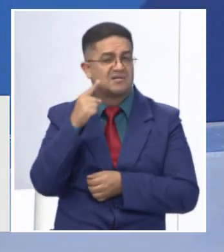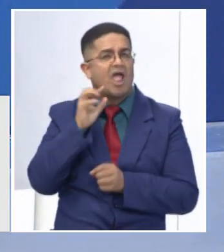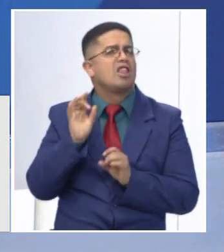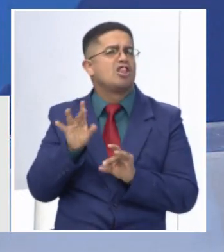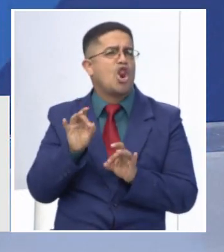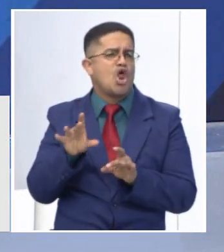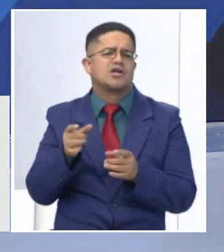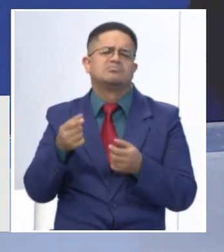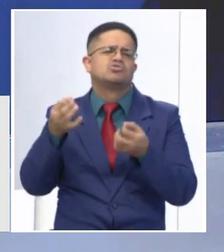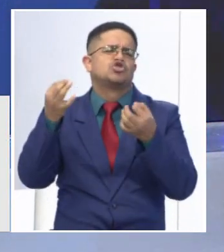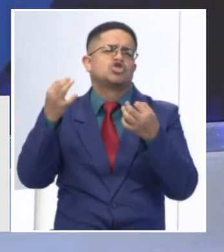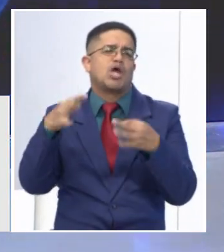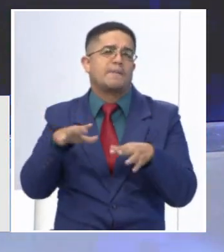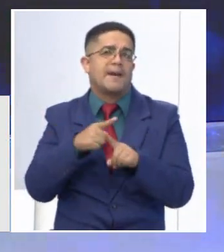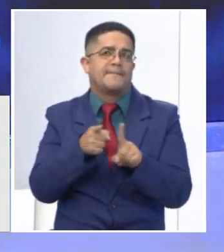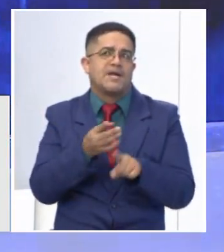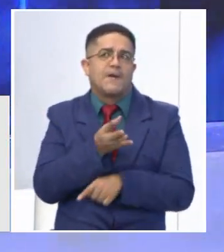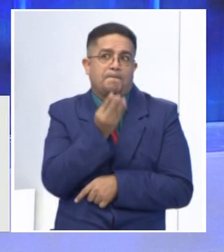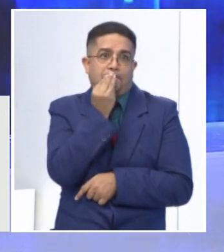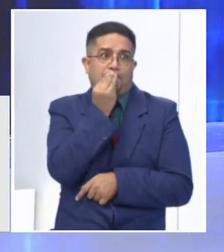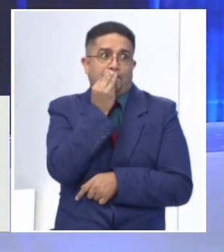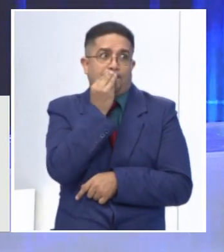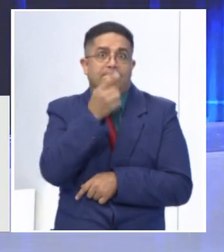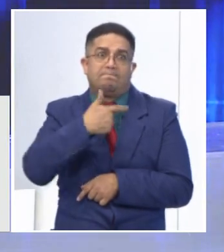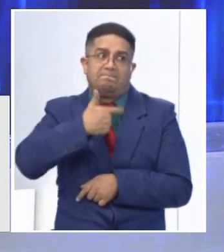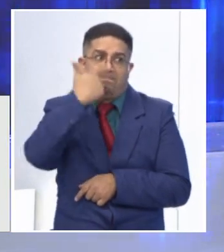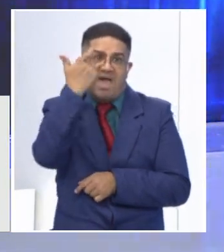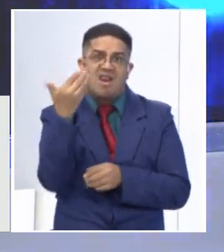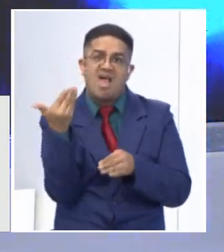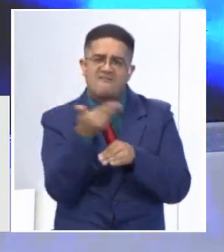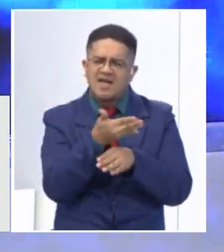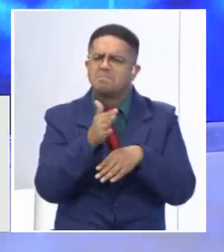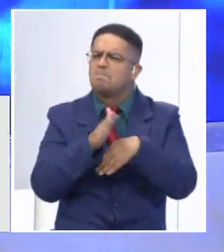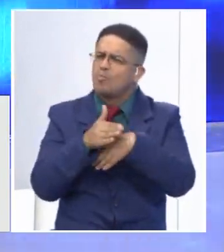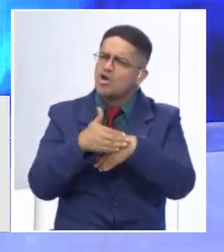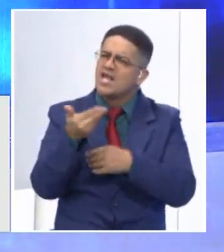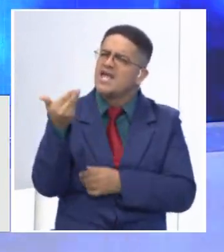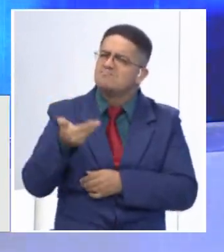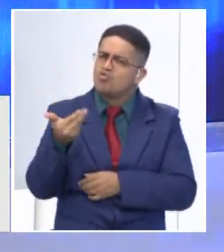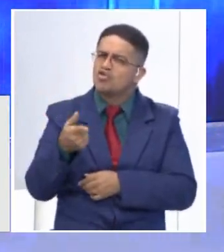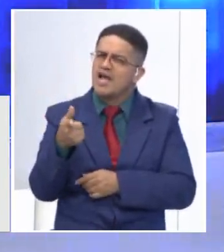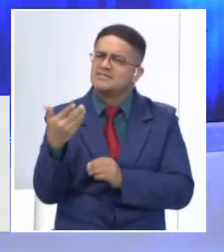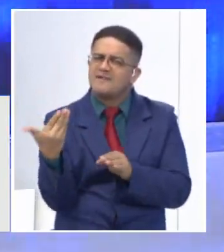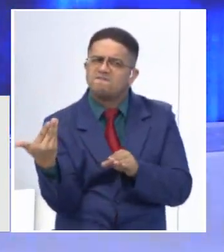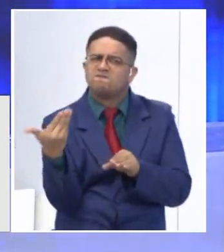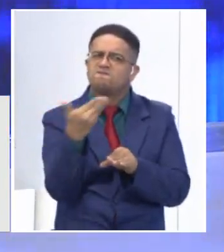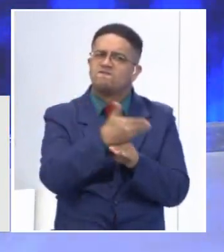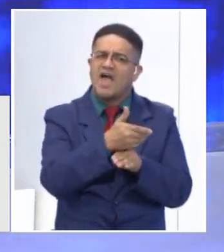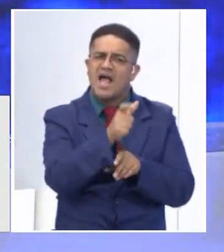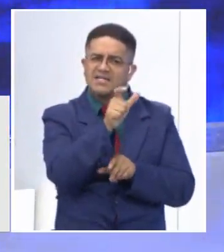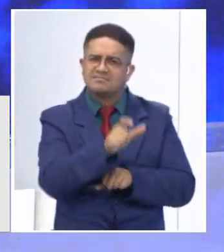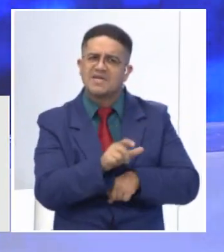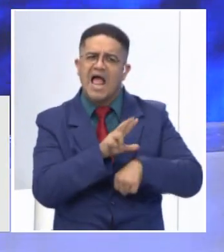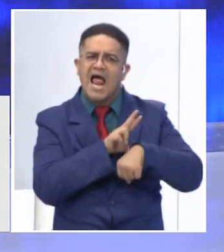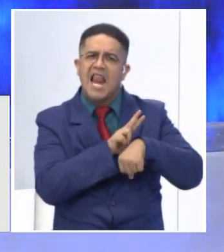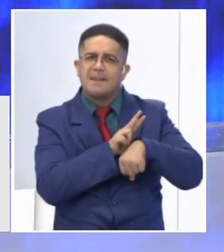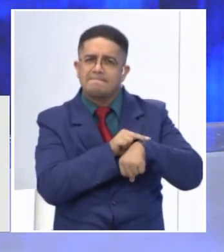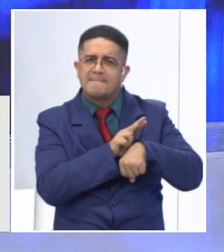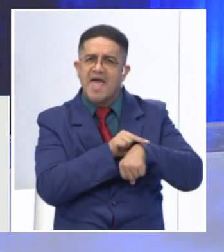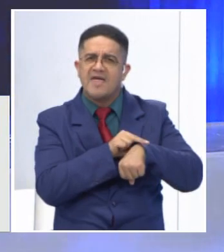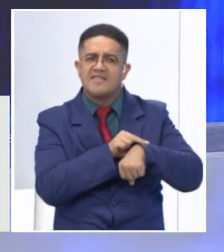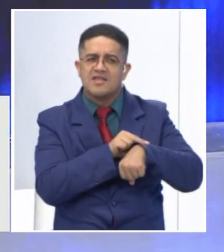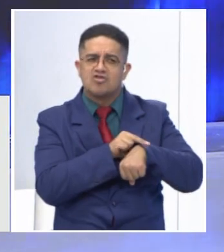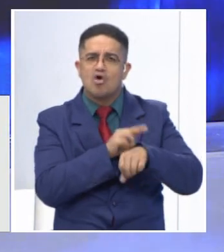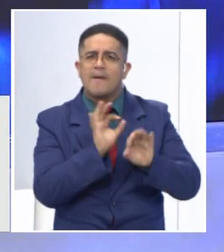lo menos a evitar que ese paciente acuda al especialista. ¿Por qué es tan importante que lo haga? ¿Por qué es tan importante que visite, en este caso, al